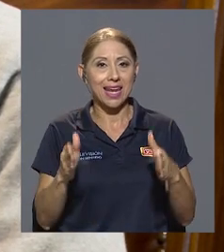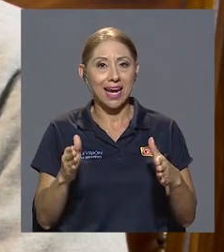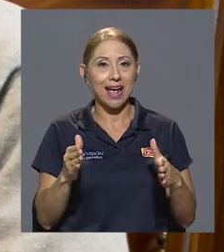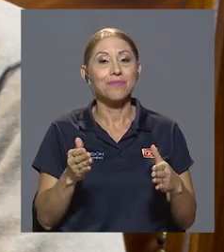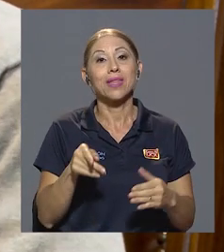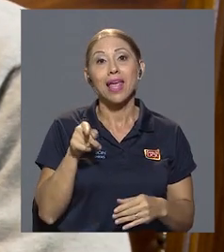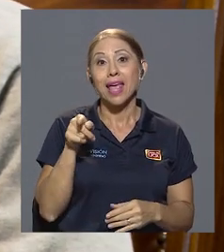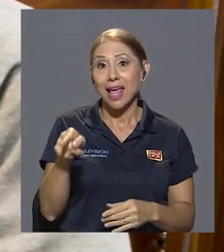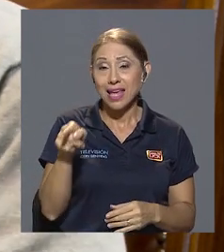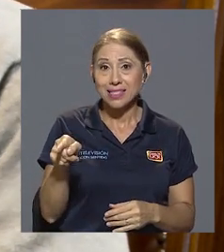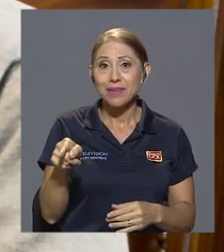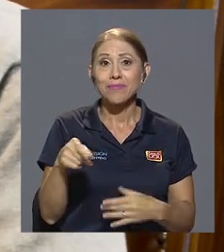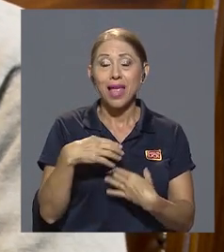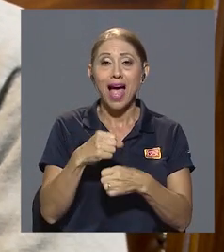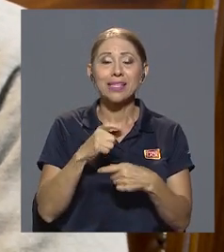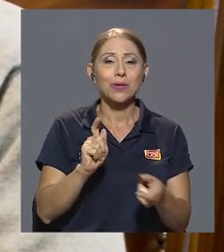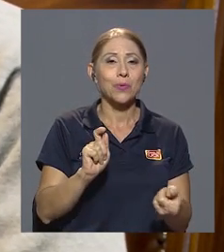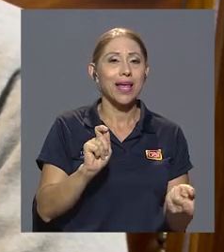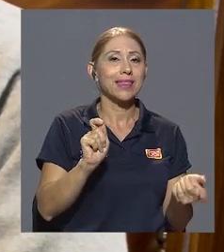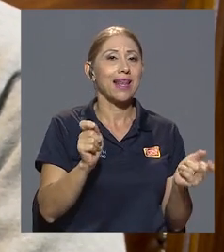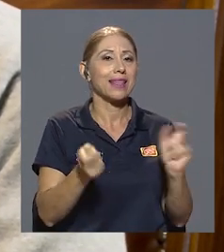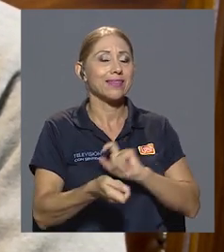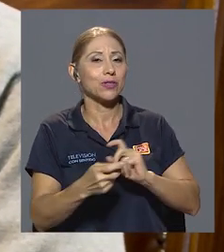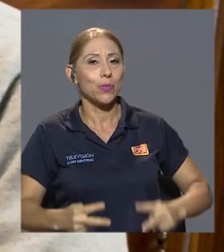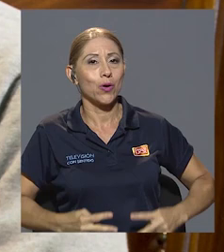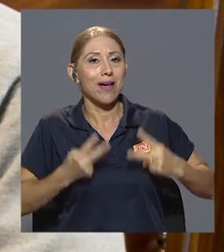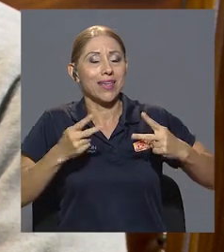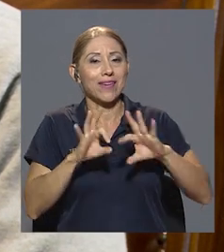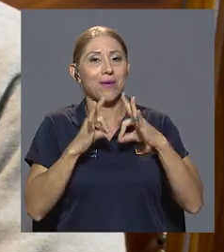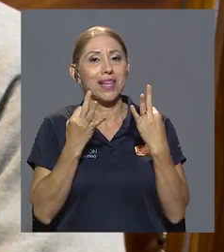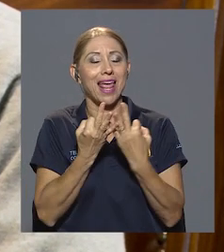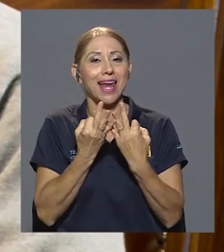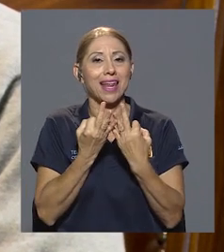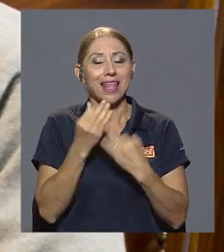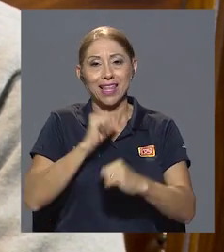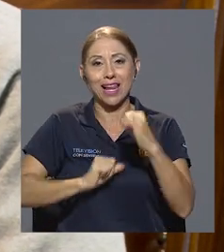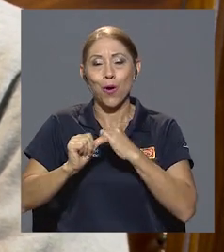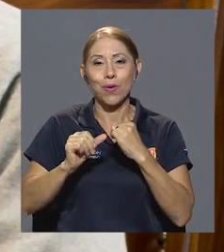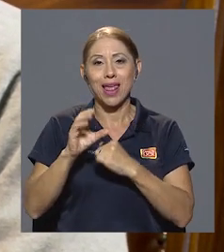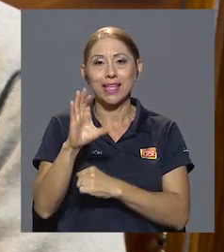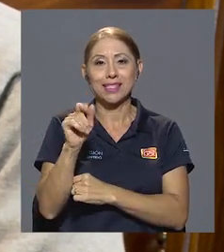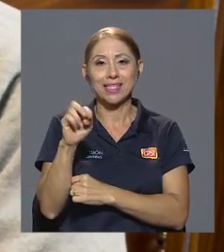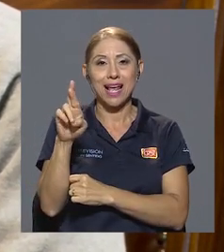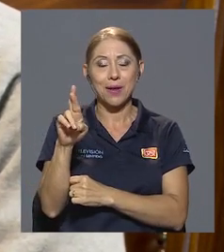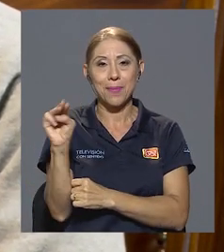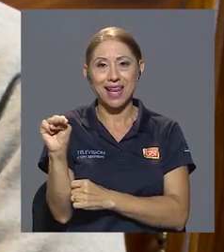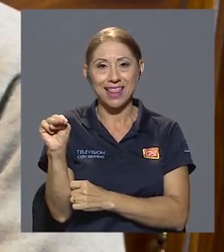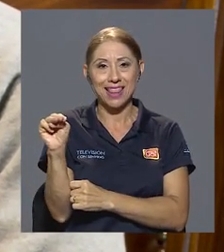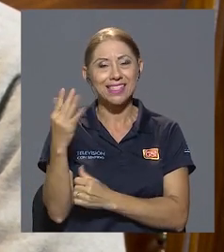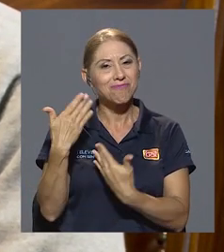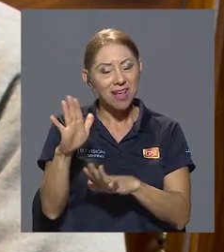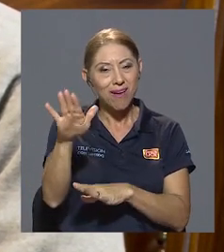cristiana hace una una transición biográfica y familiares de la obra es ese a meléndez por muchas personas conocidas